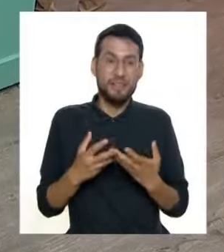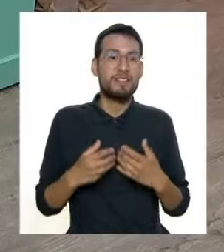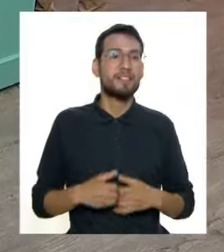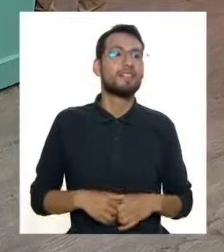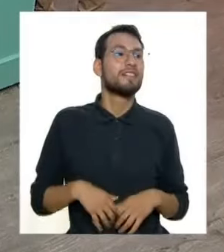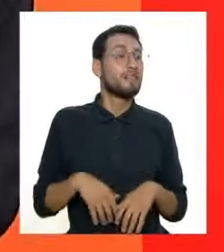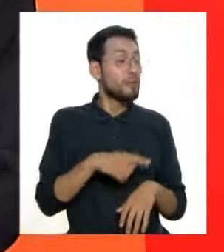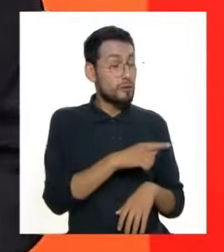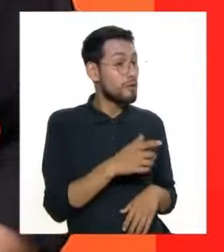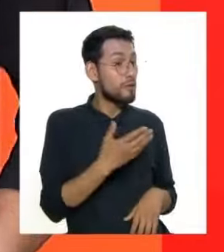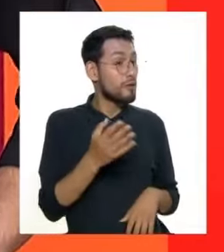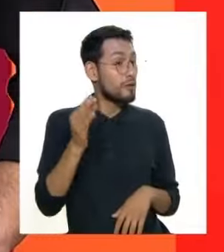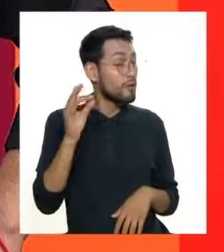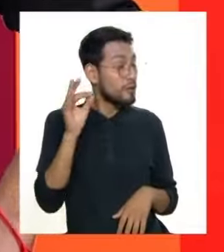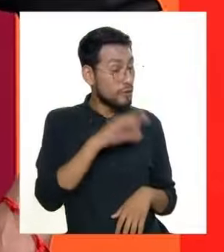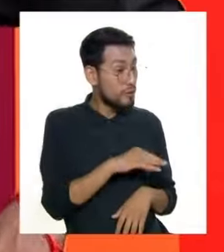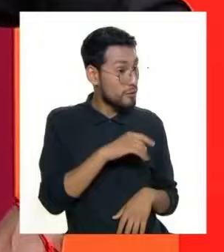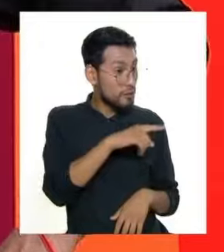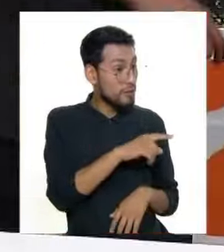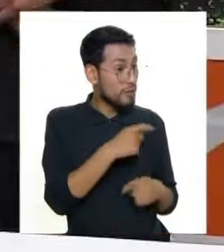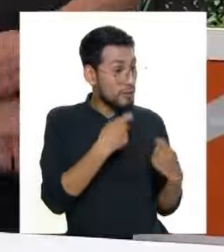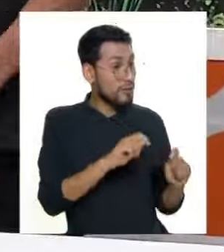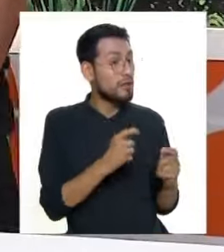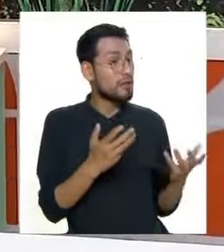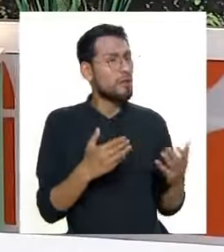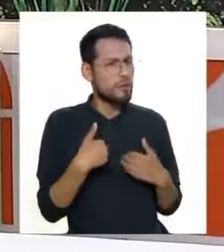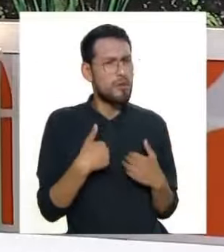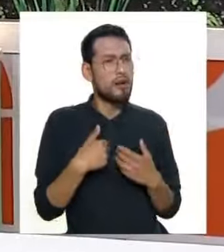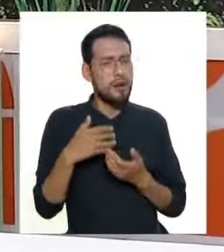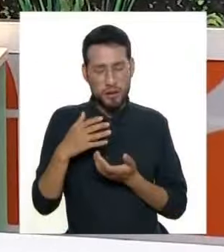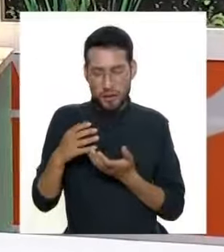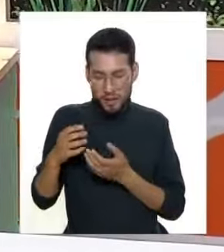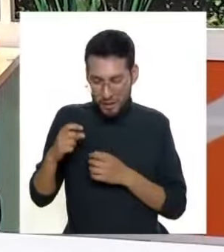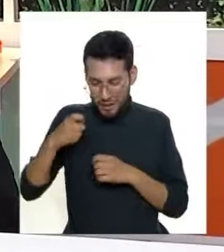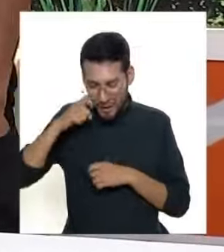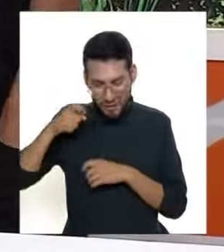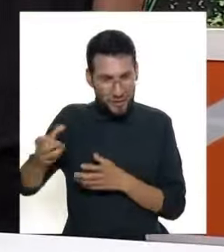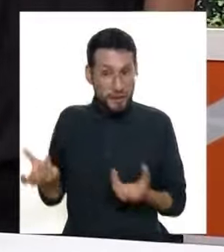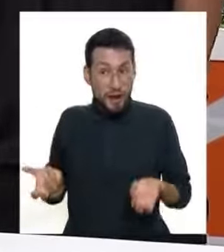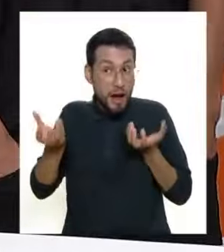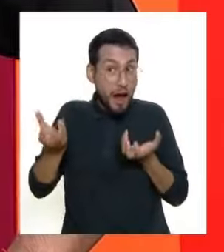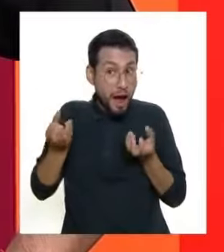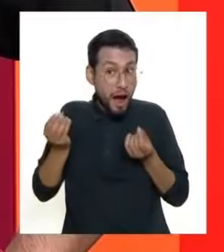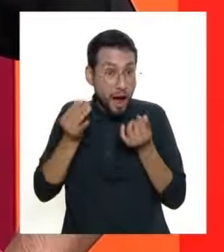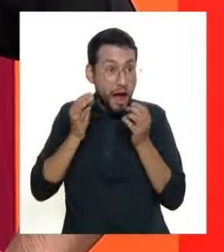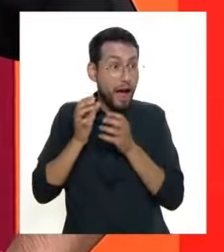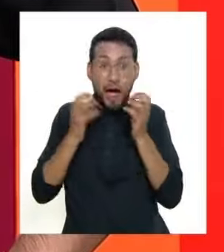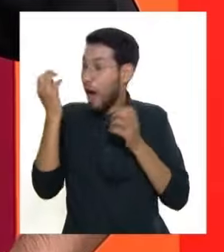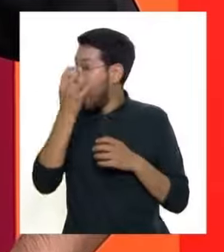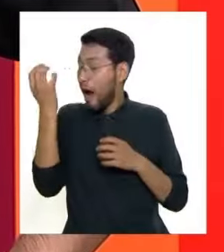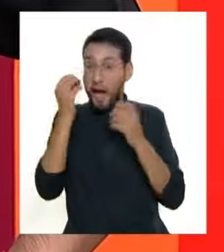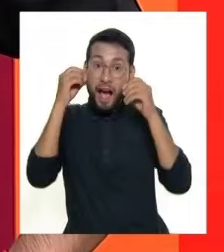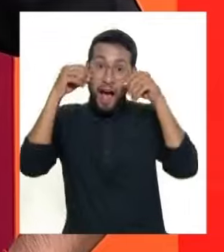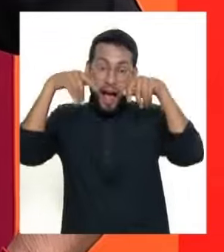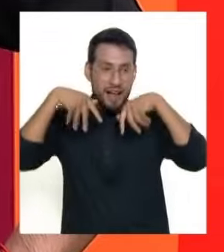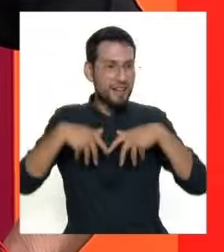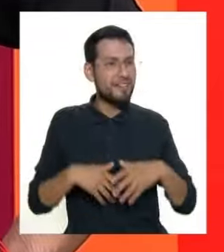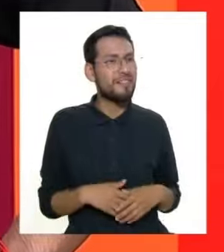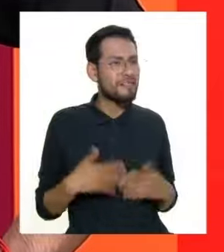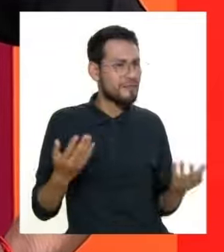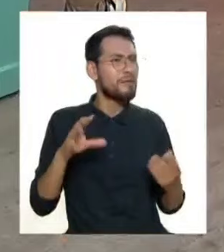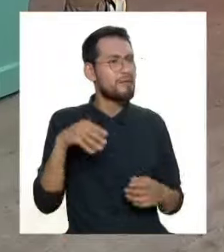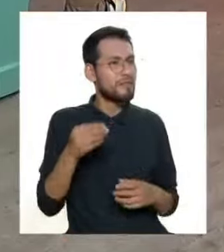Y nunca han hecho, por ejemplo, han intentado esto, tener un pedazo de cebolla al costado. Que te lo sobas, así. ¿Por